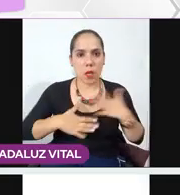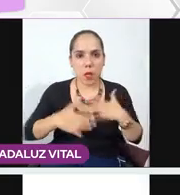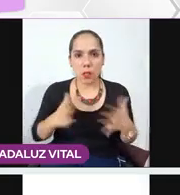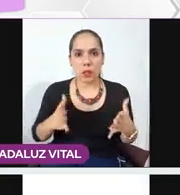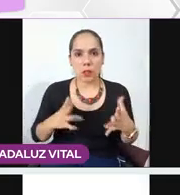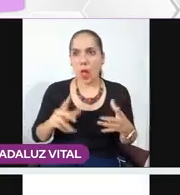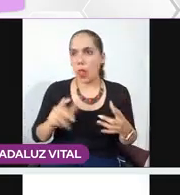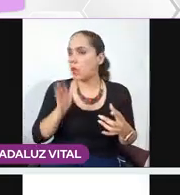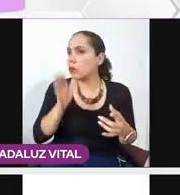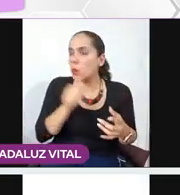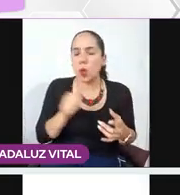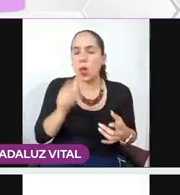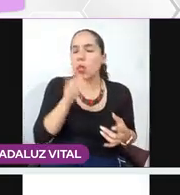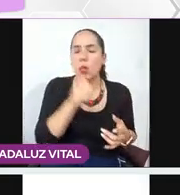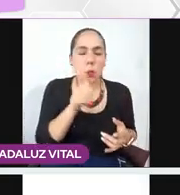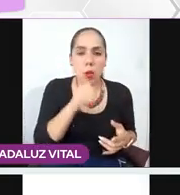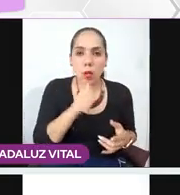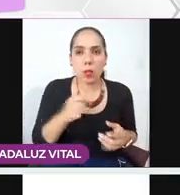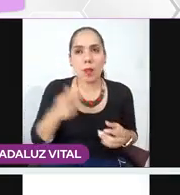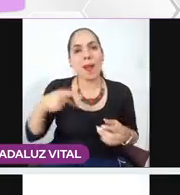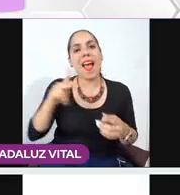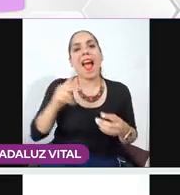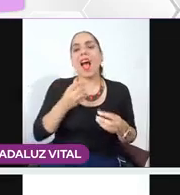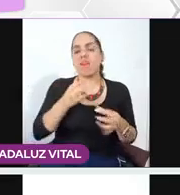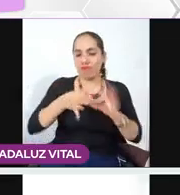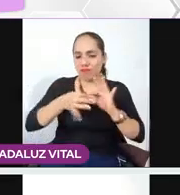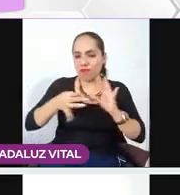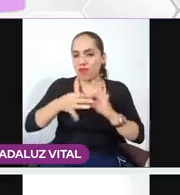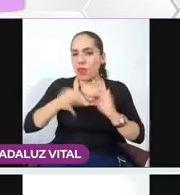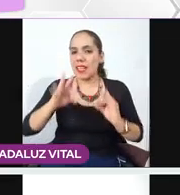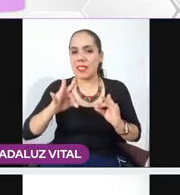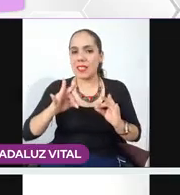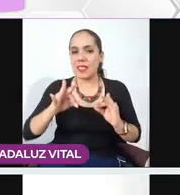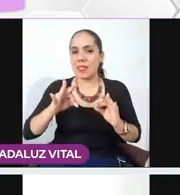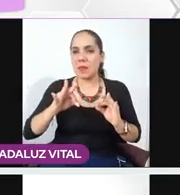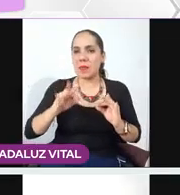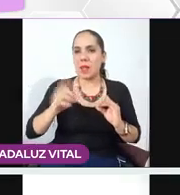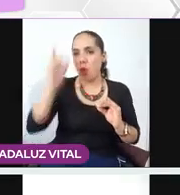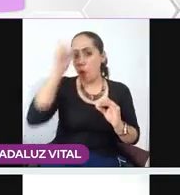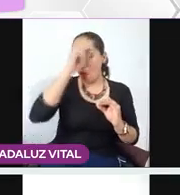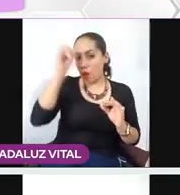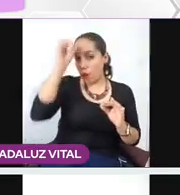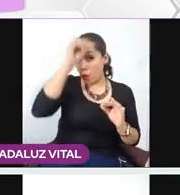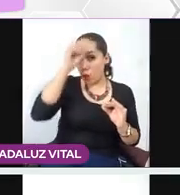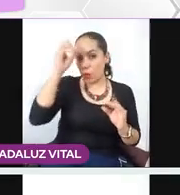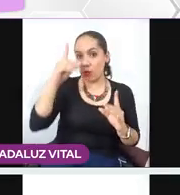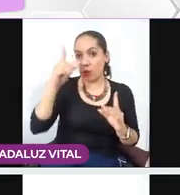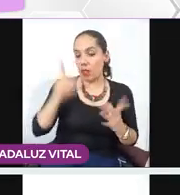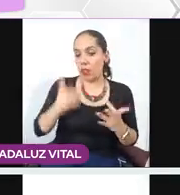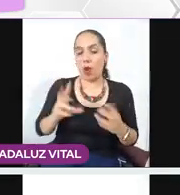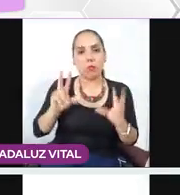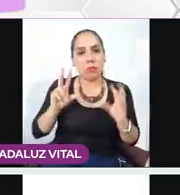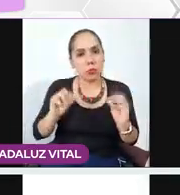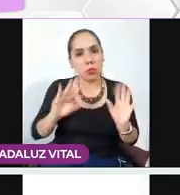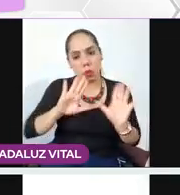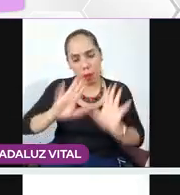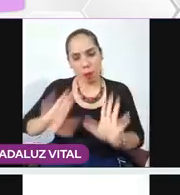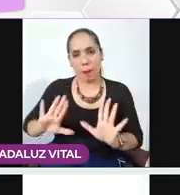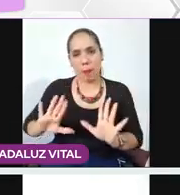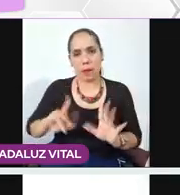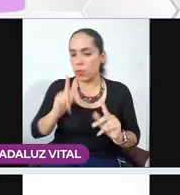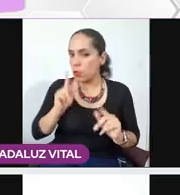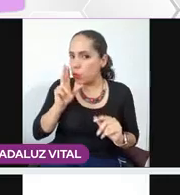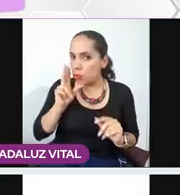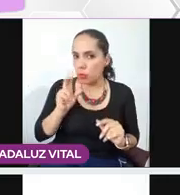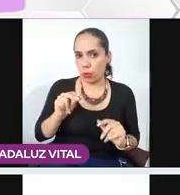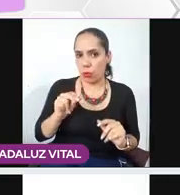de papá, o sea, no te toca, tú solo eres mamá y ya no puedes reemplazar lo que papá no está dando por lo